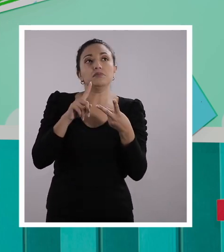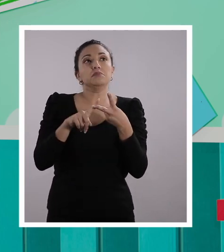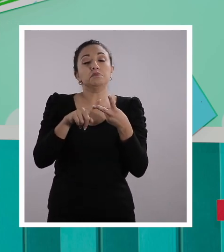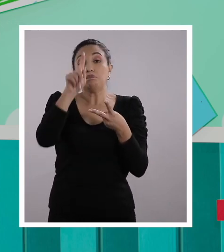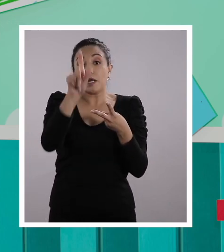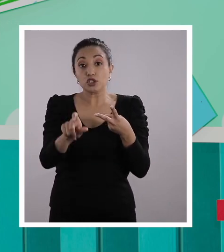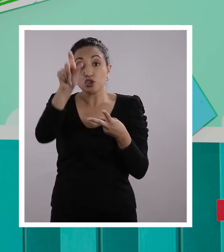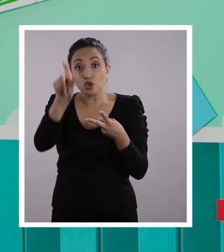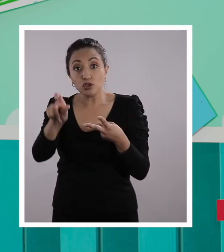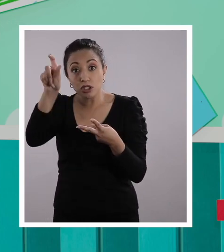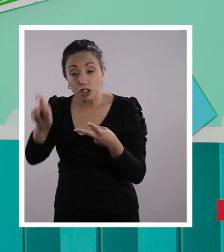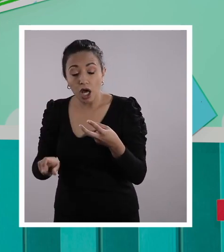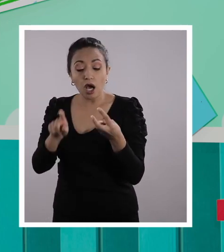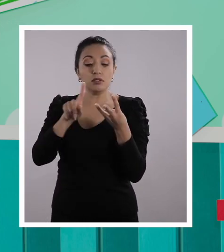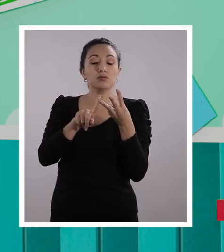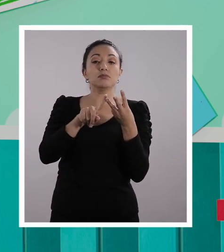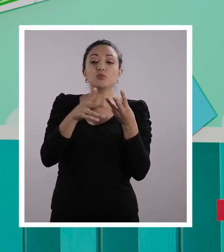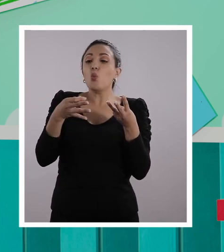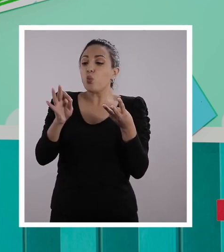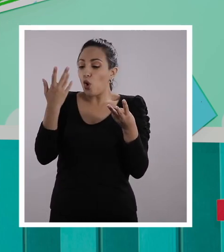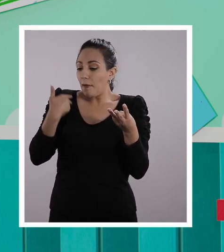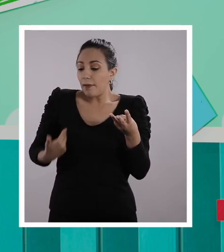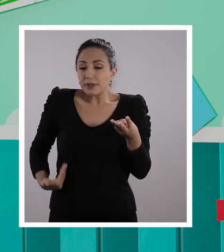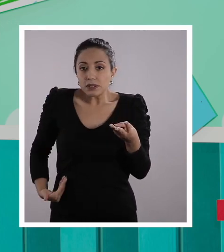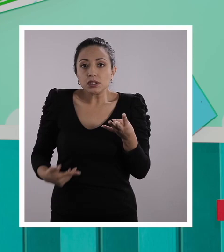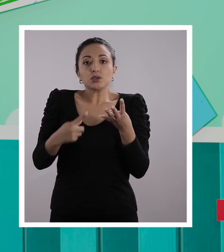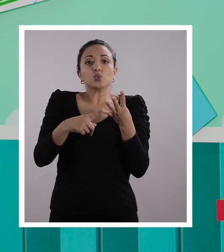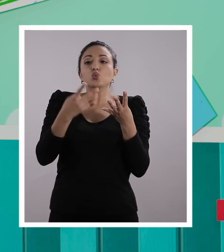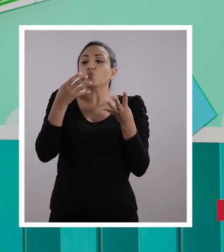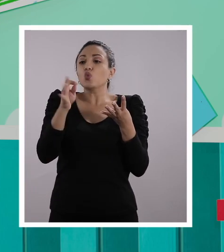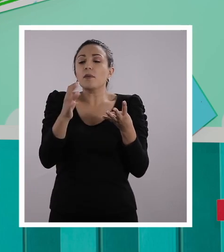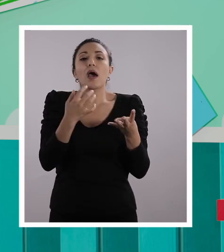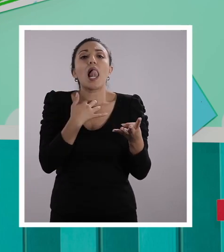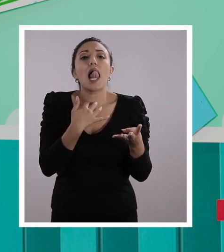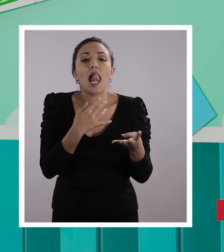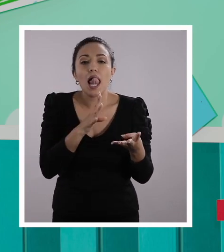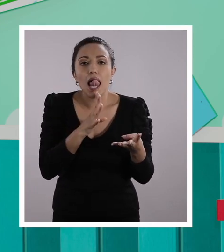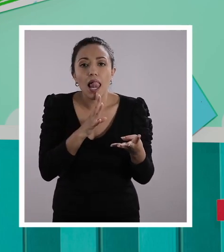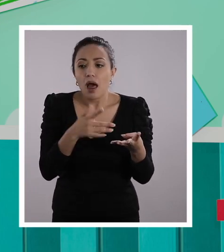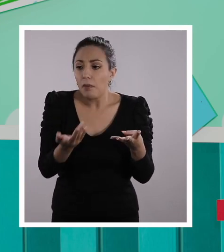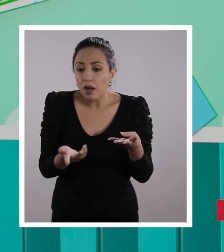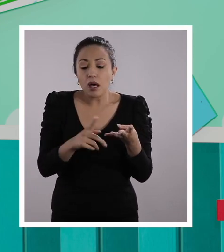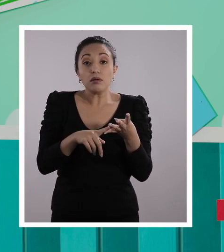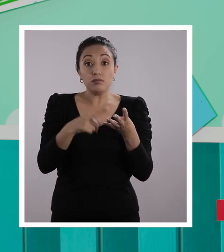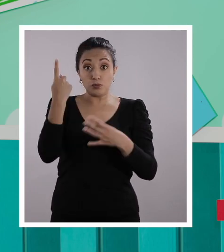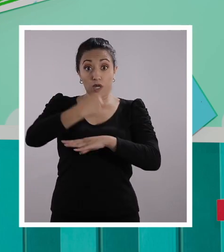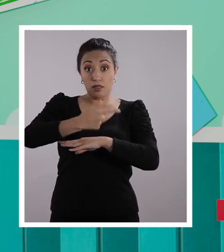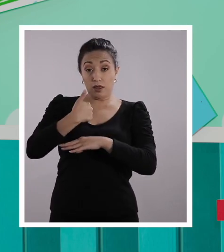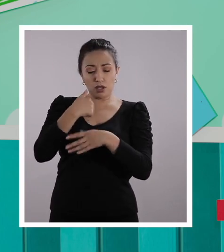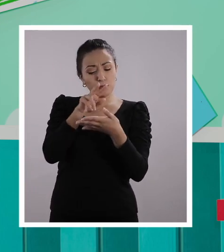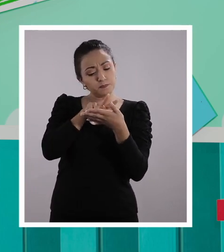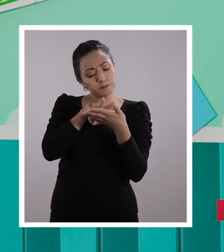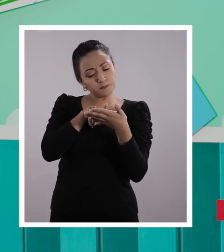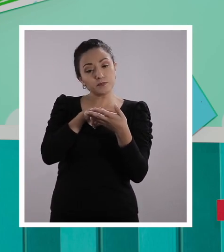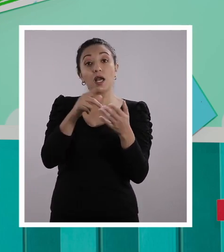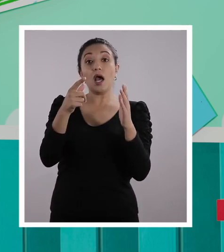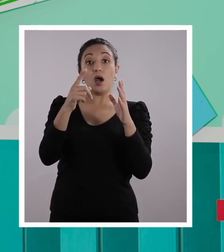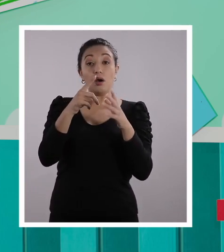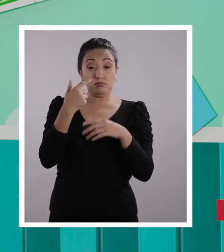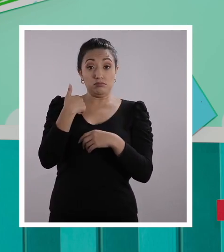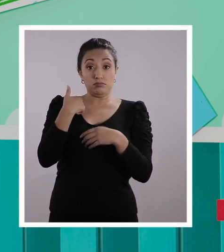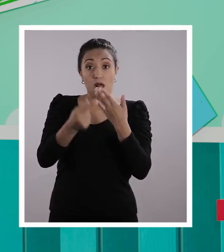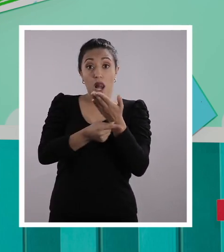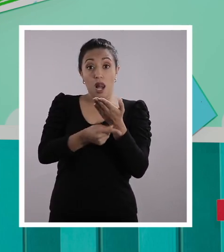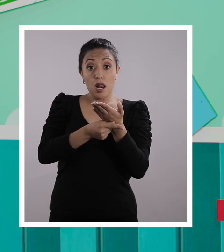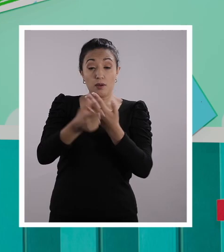sus personajes su forma de vestir su forma de hablar el otro día estaba leyendo un libro de historia